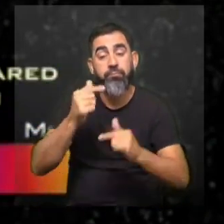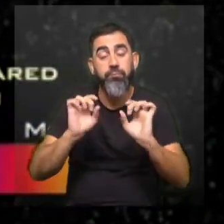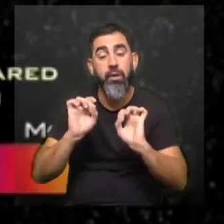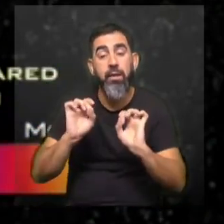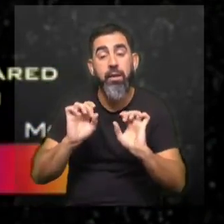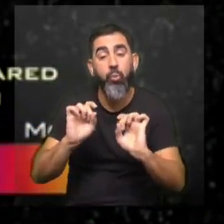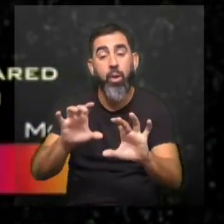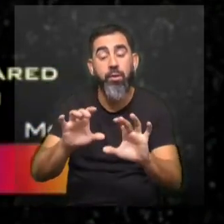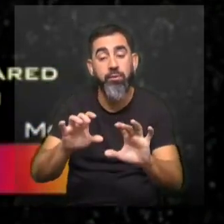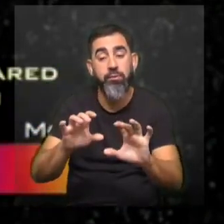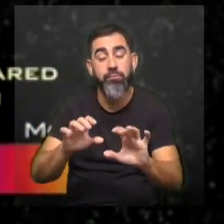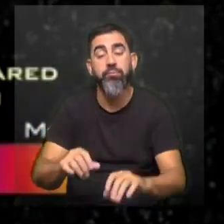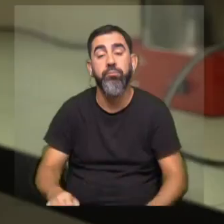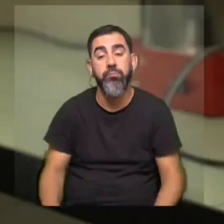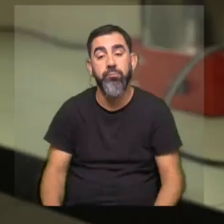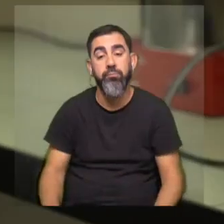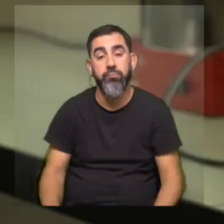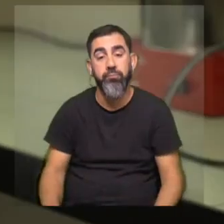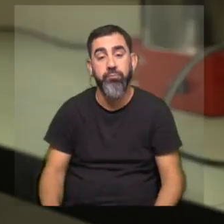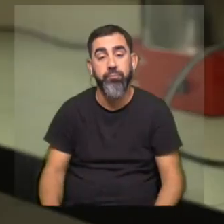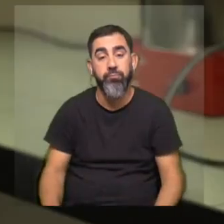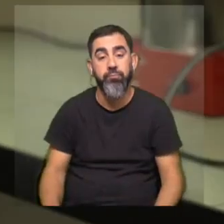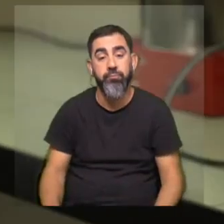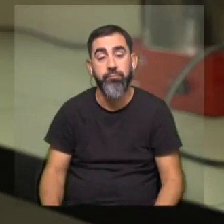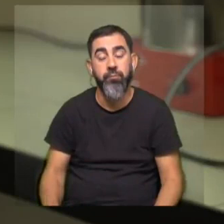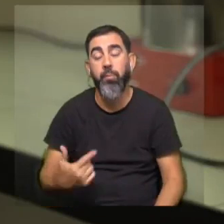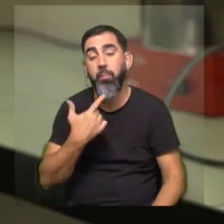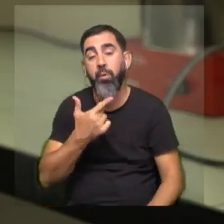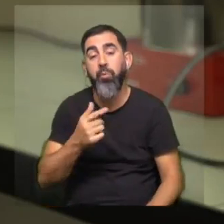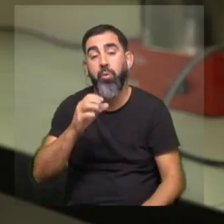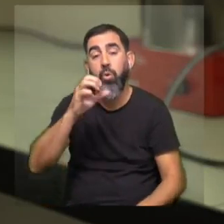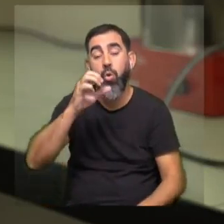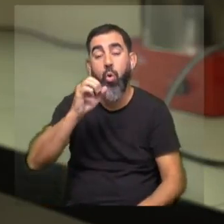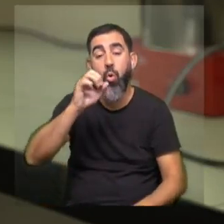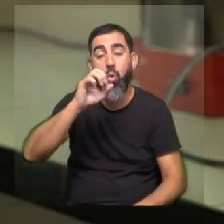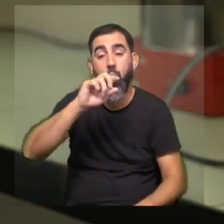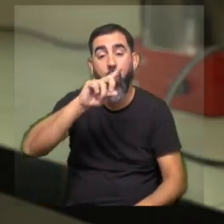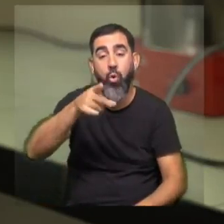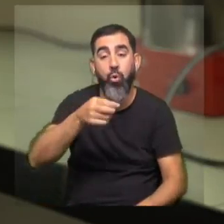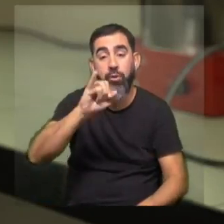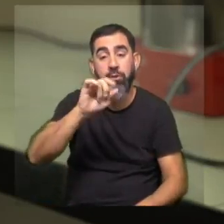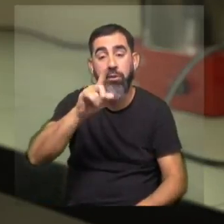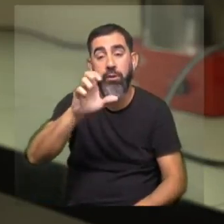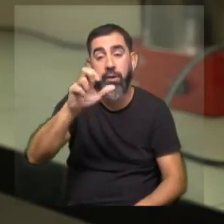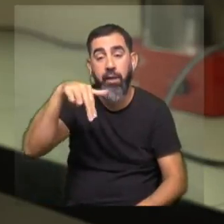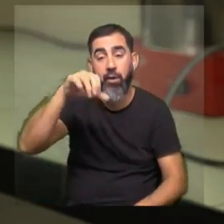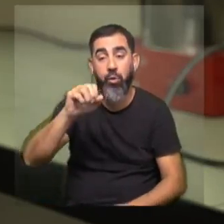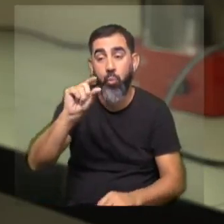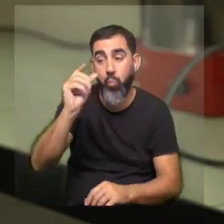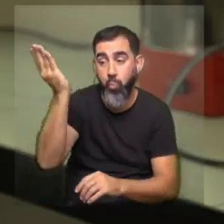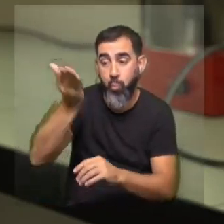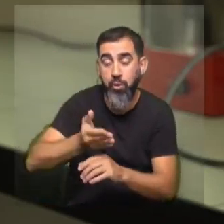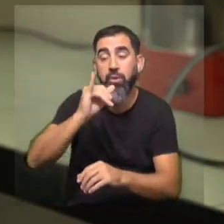naturales que son radioactivos. En un elemento estable como el oxígeno hay un porcentaje de oxígeno que